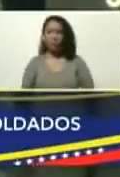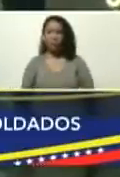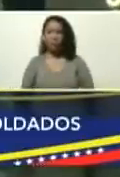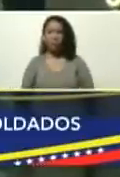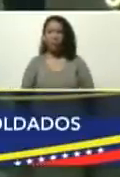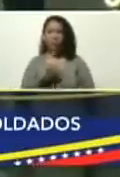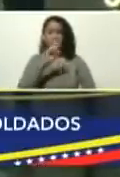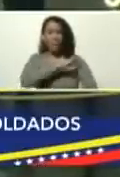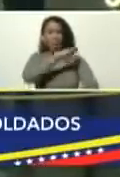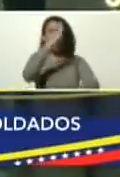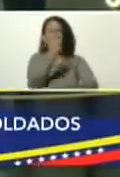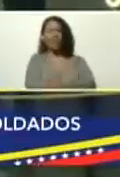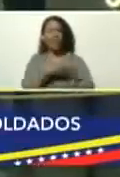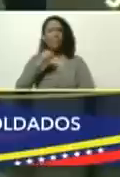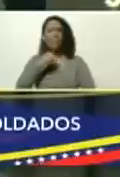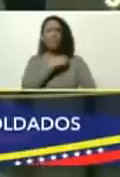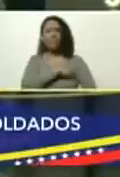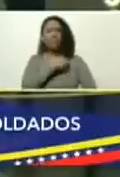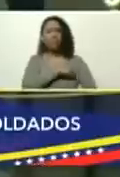una poderosa moral